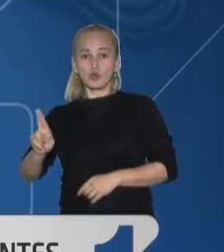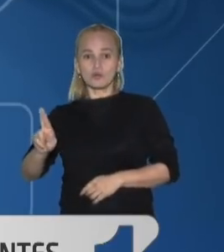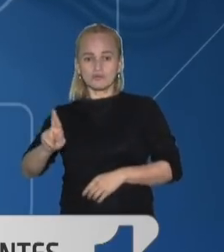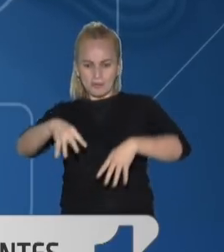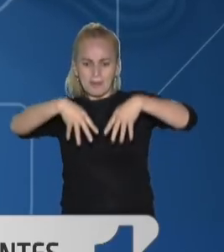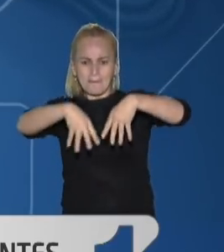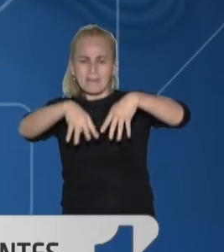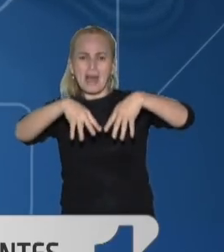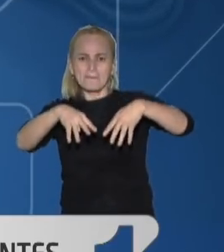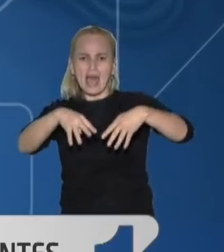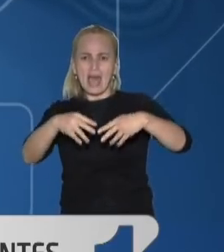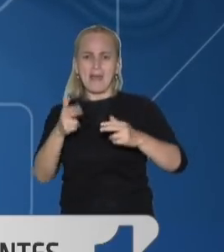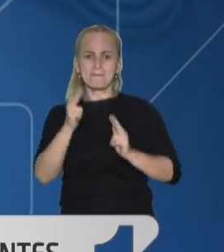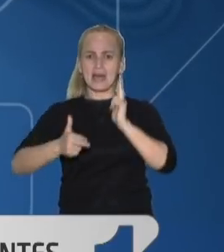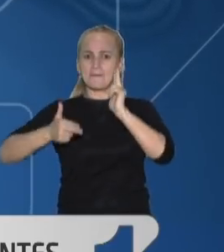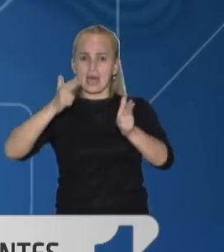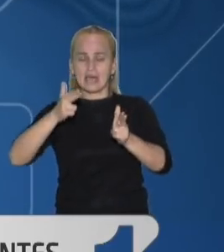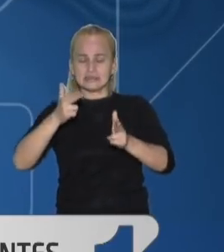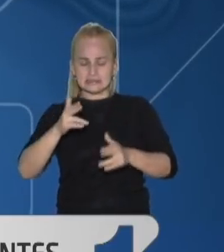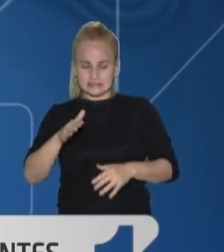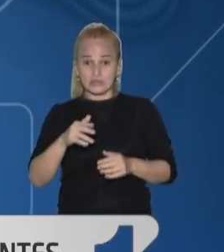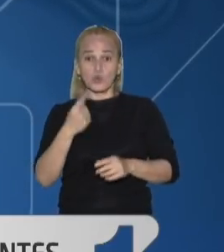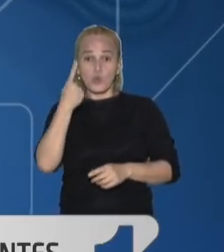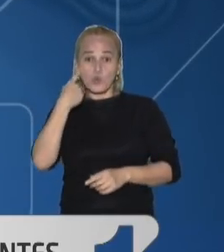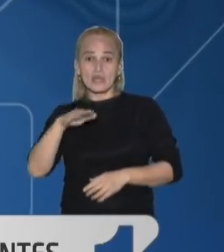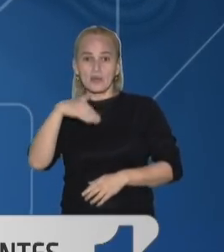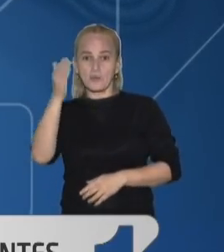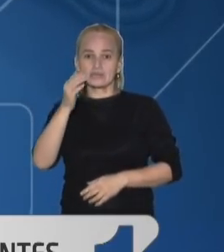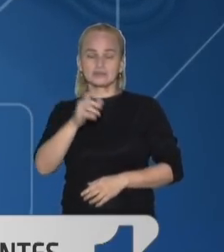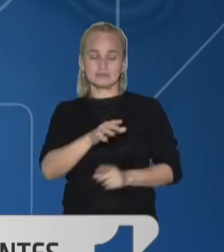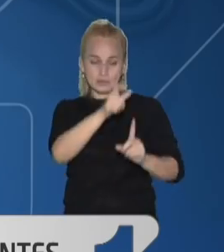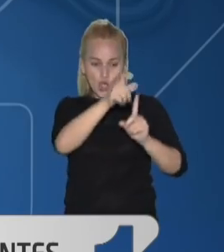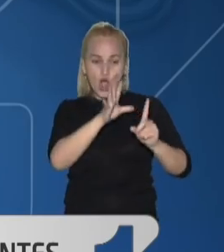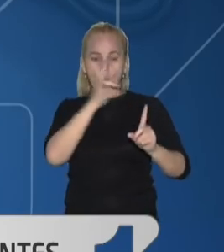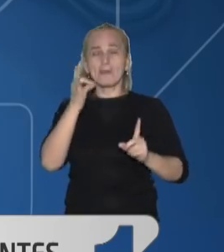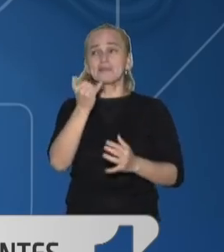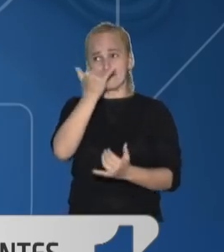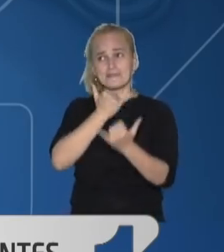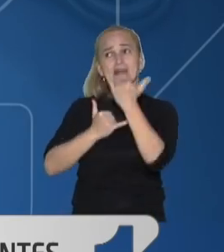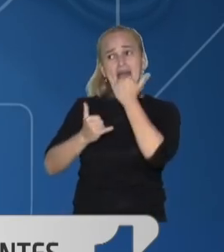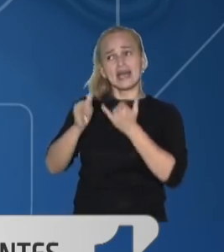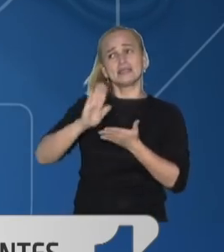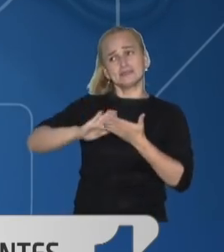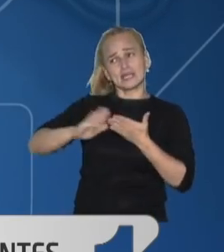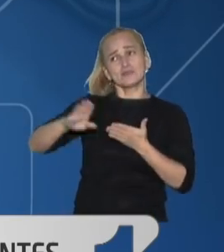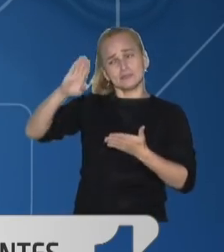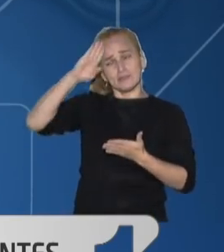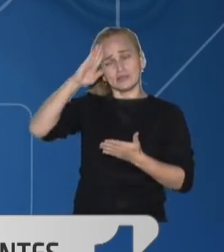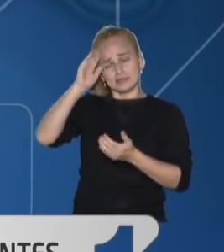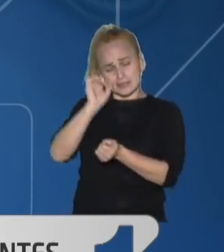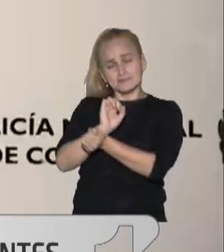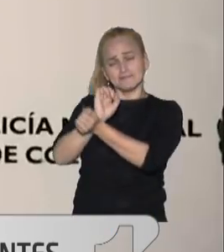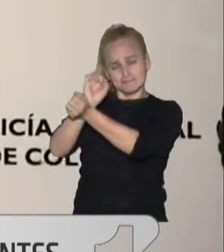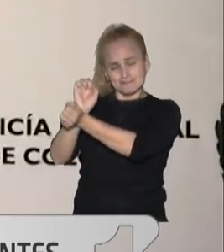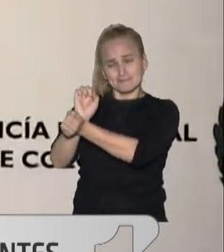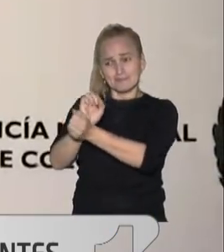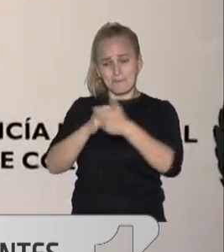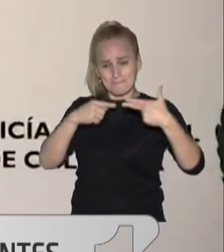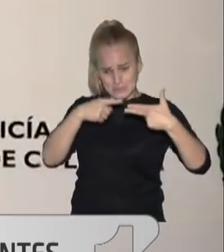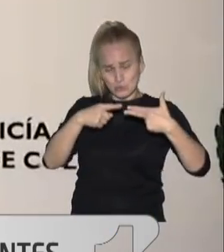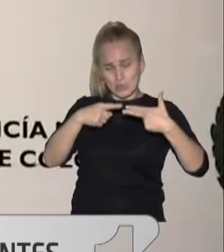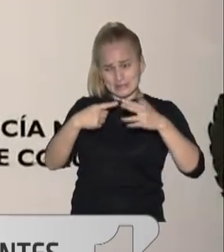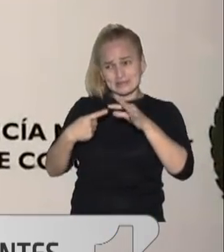nos acaban de disparar. Al día siguiente, el hombre se entregó a la policía, pidió disculpas y dijo que su arma era de fogueo. Me